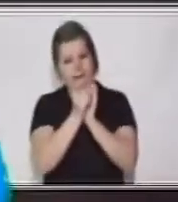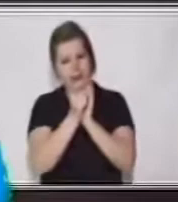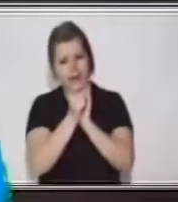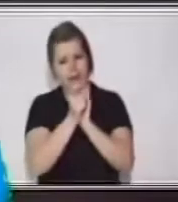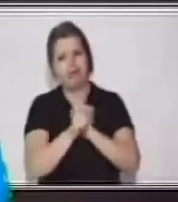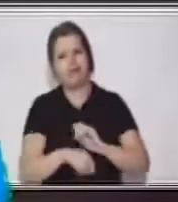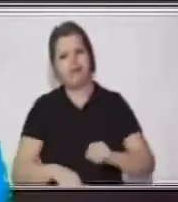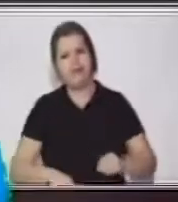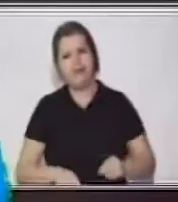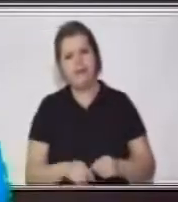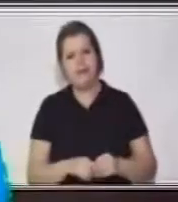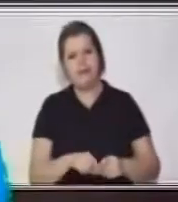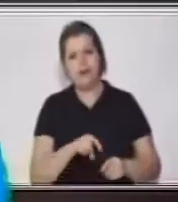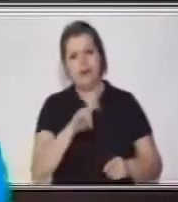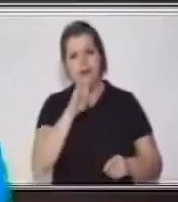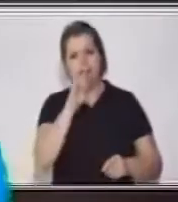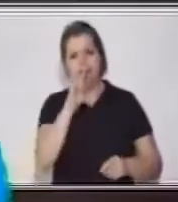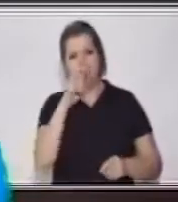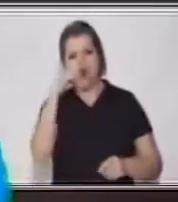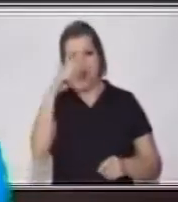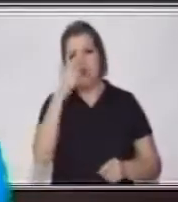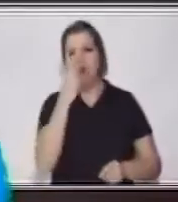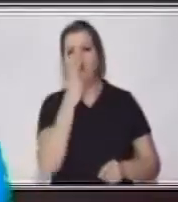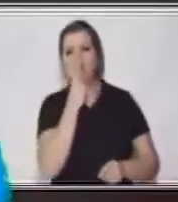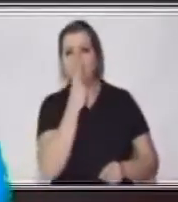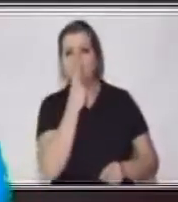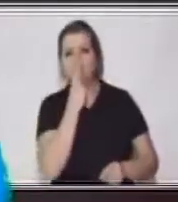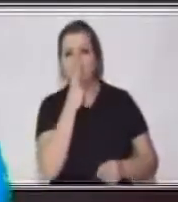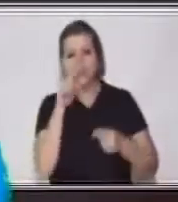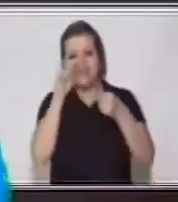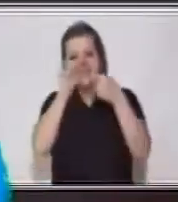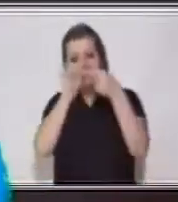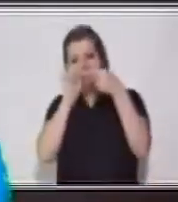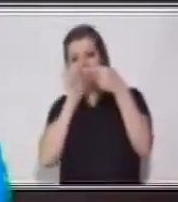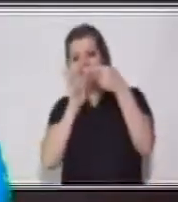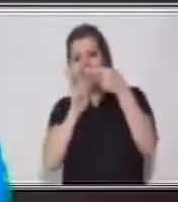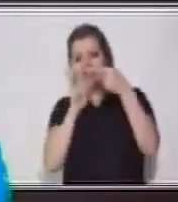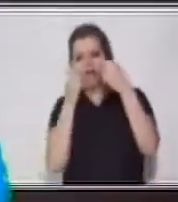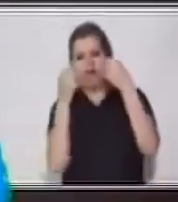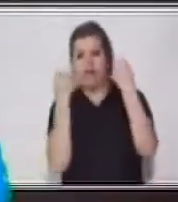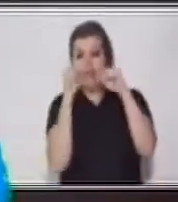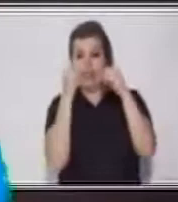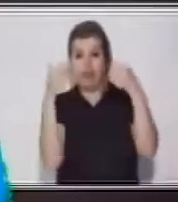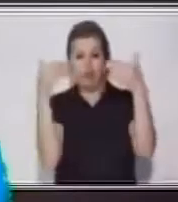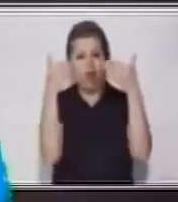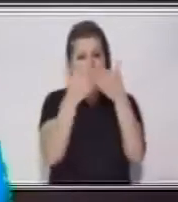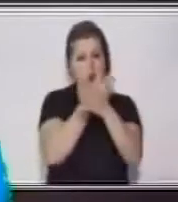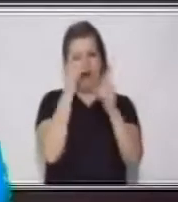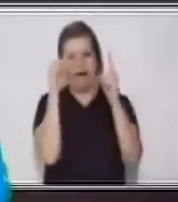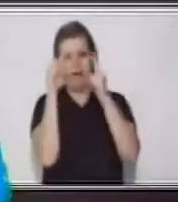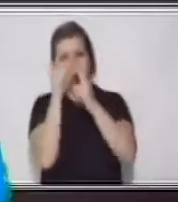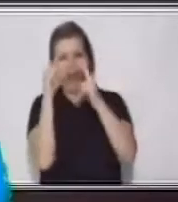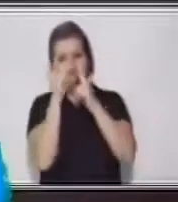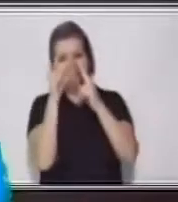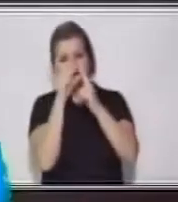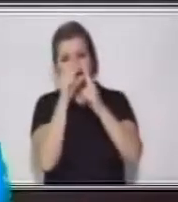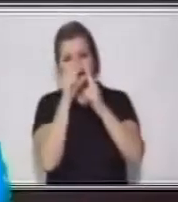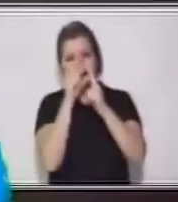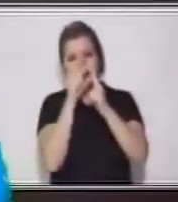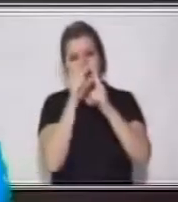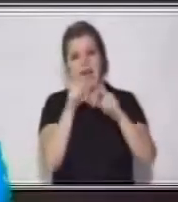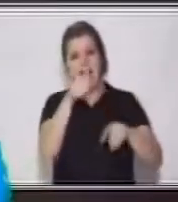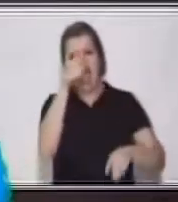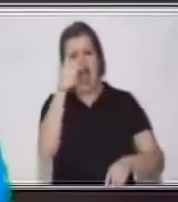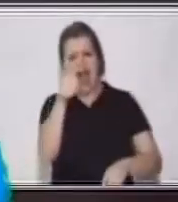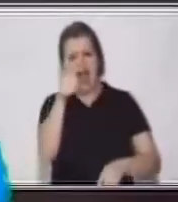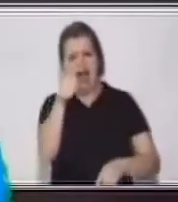nuestro morfema derivativo porque es el que está derivando y creando nuevas palabras. Y la A sería